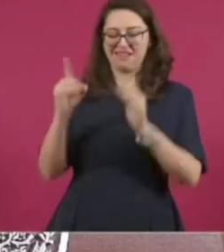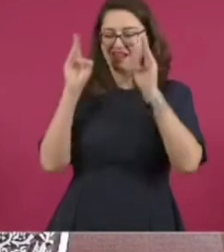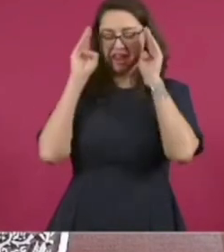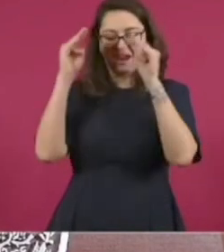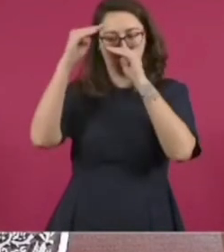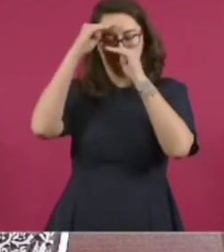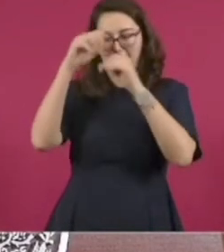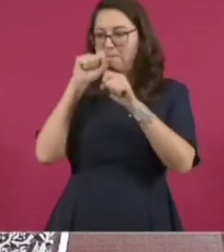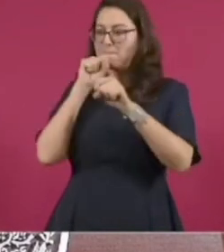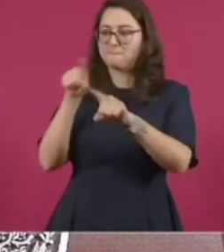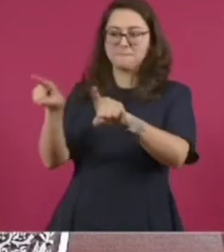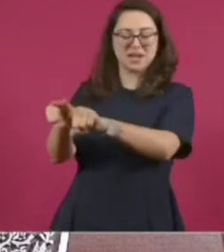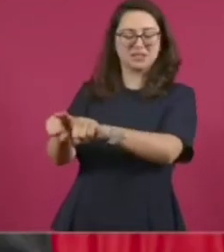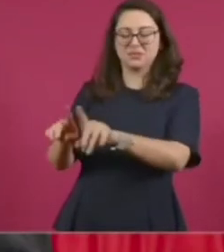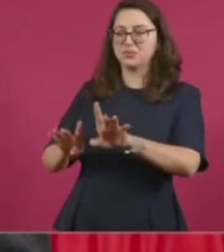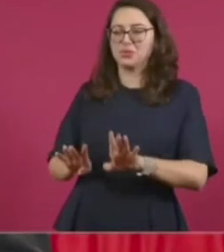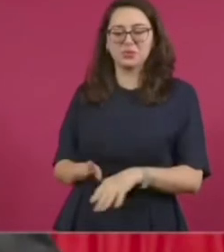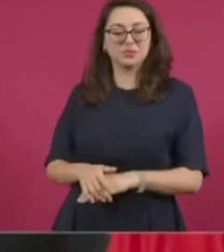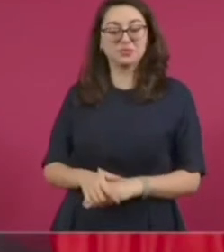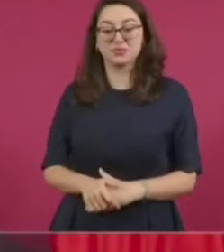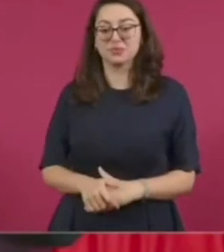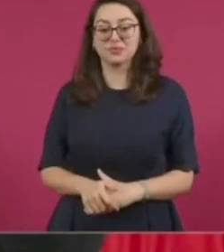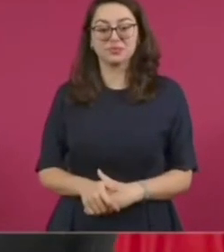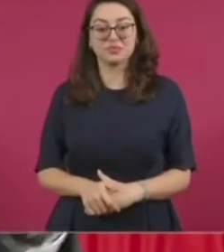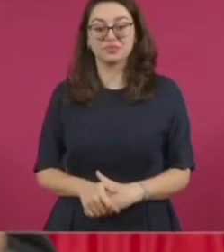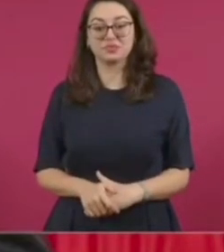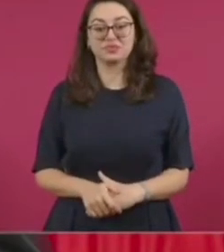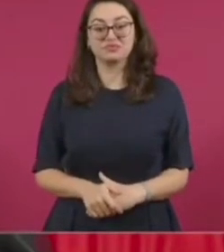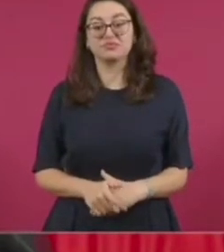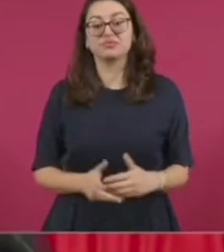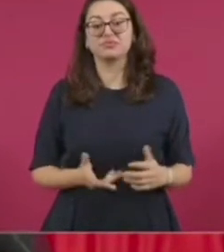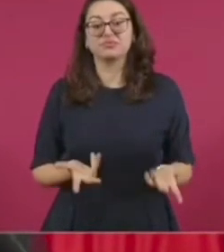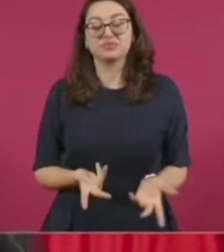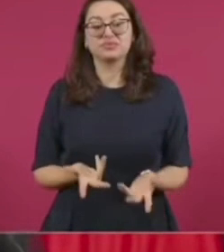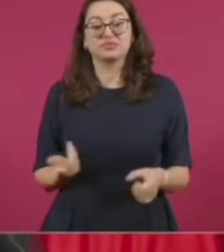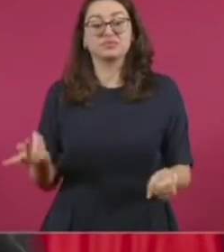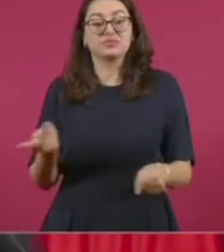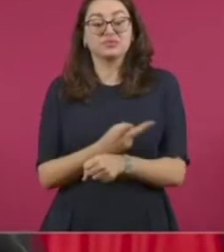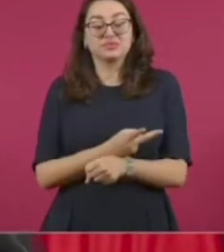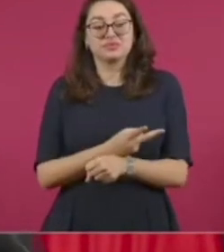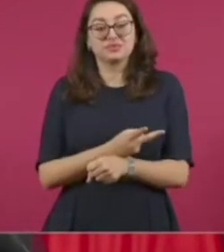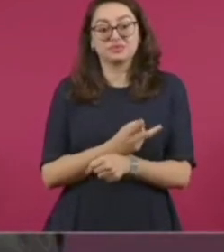¿Sí? Es que los extremos se tocan.